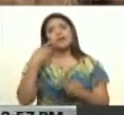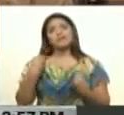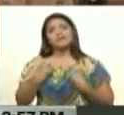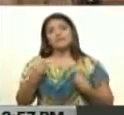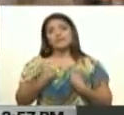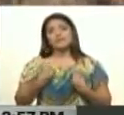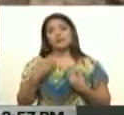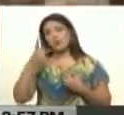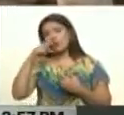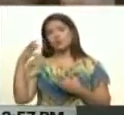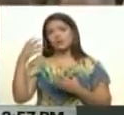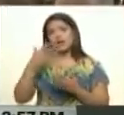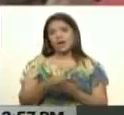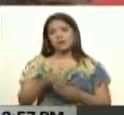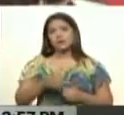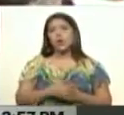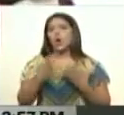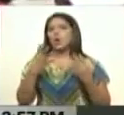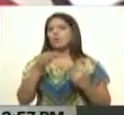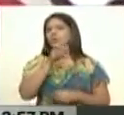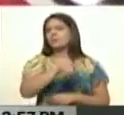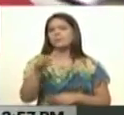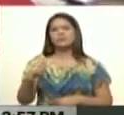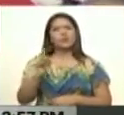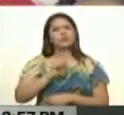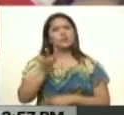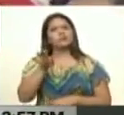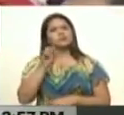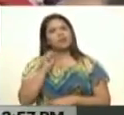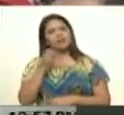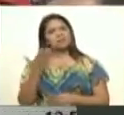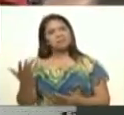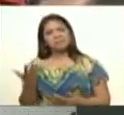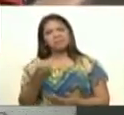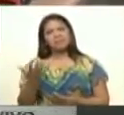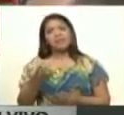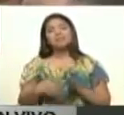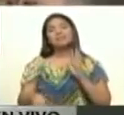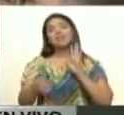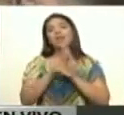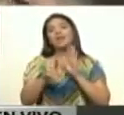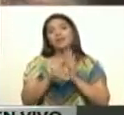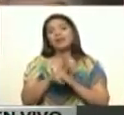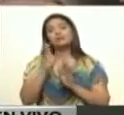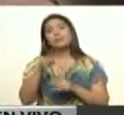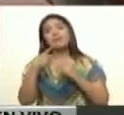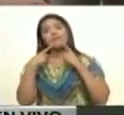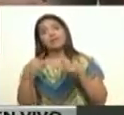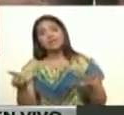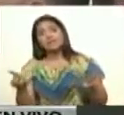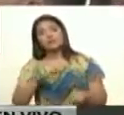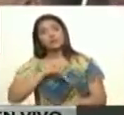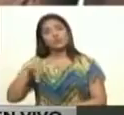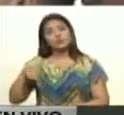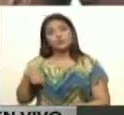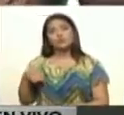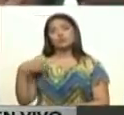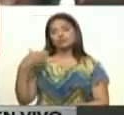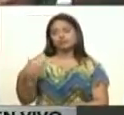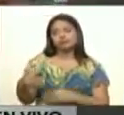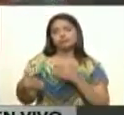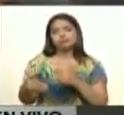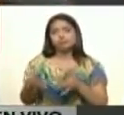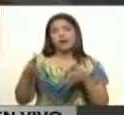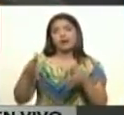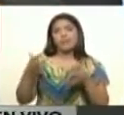en esos años. Mucha gente no entiende que esos son derechos y beneficios que nosotros conquistamos en